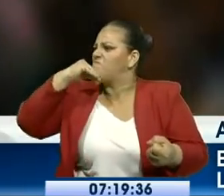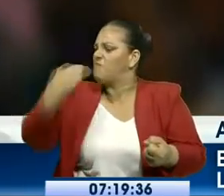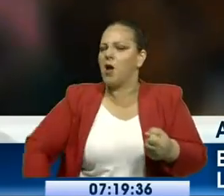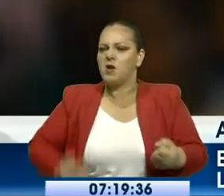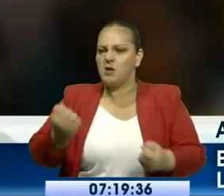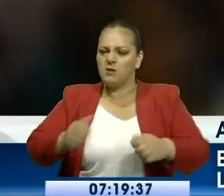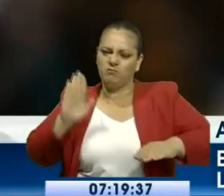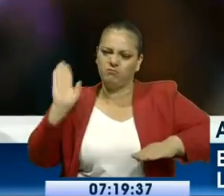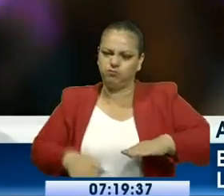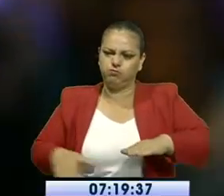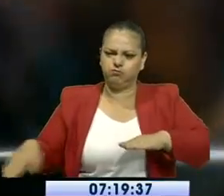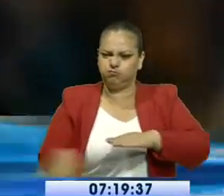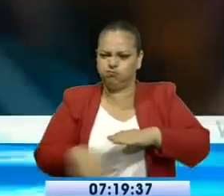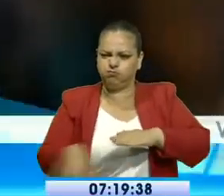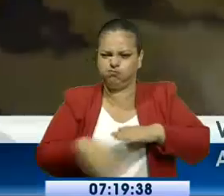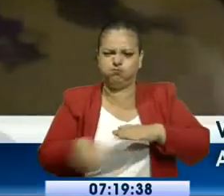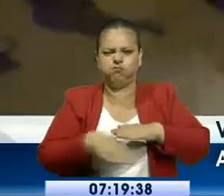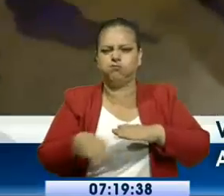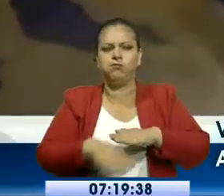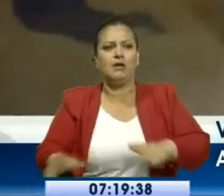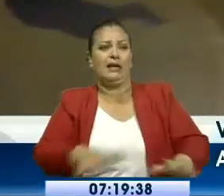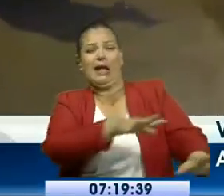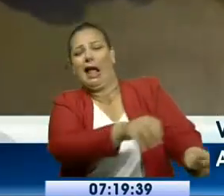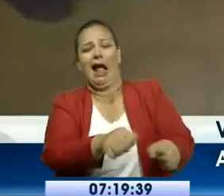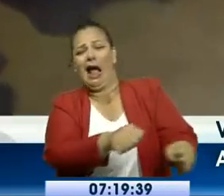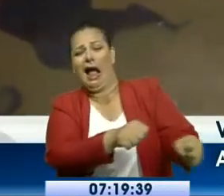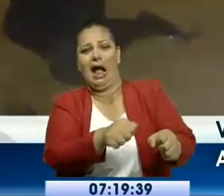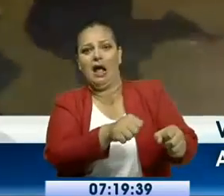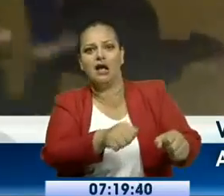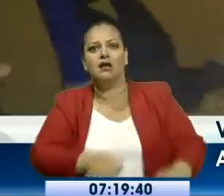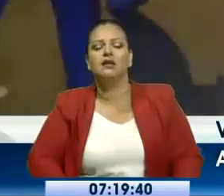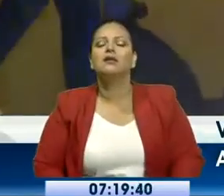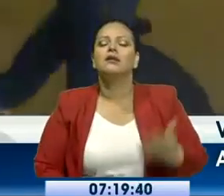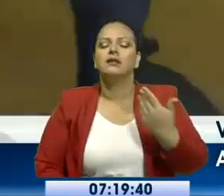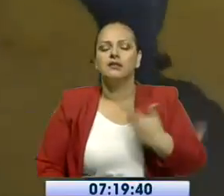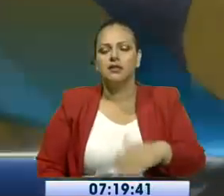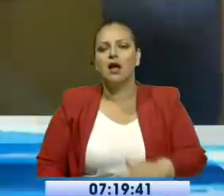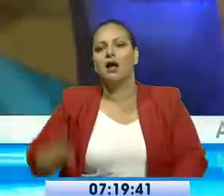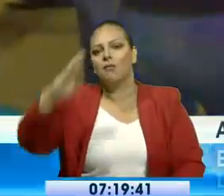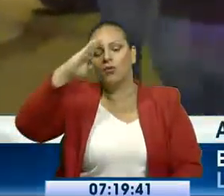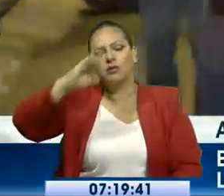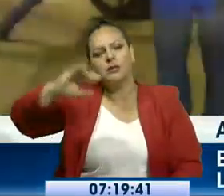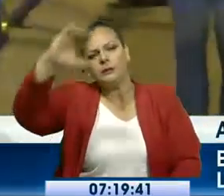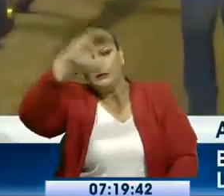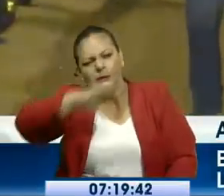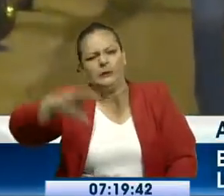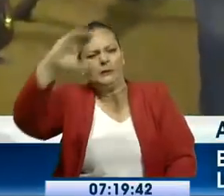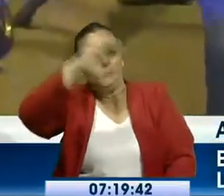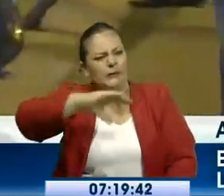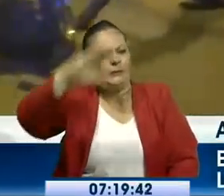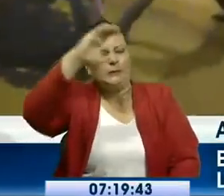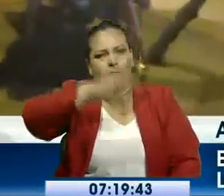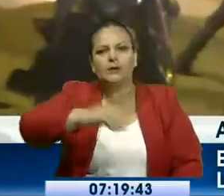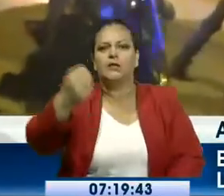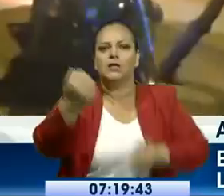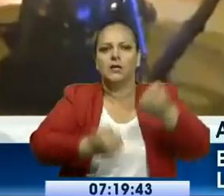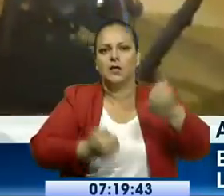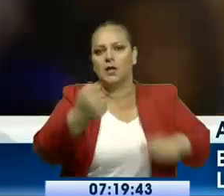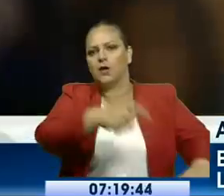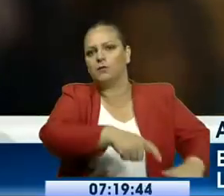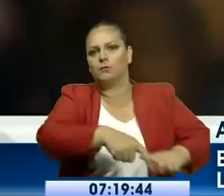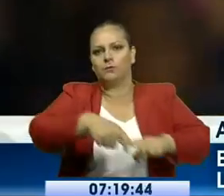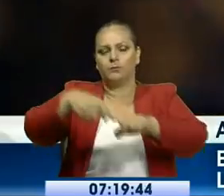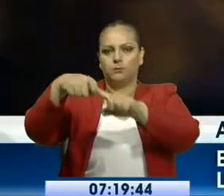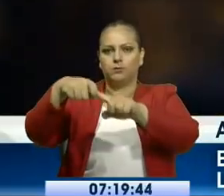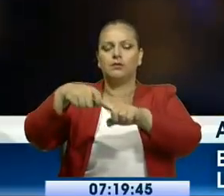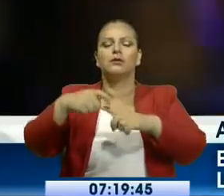vehículo automóvil que fue participante en el hecho, que fue utilizado como el móvil del delito, y otras evidencias más, como fueron parte de ticket